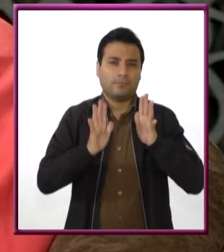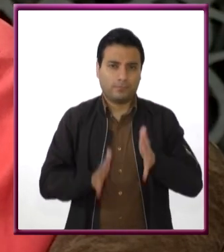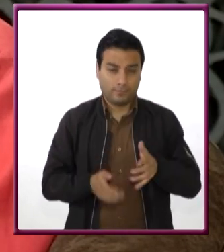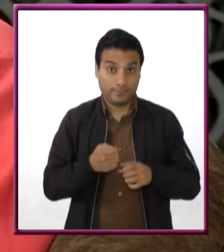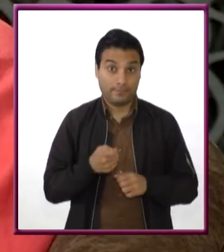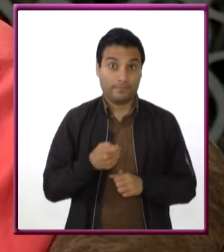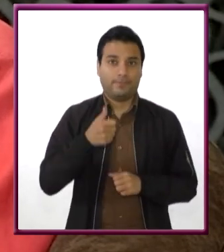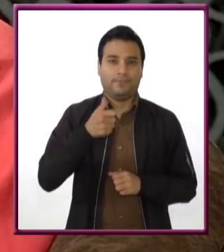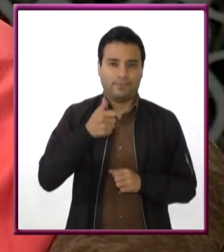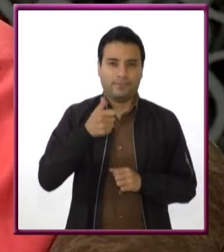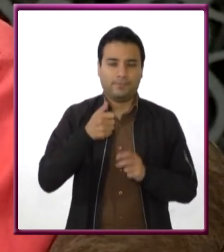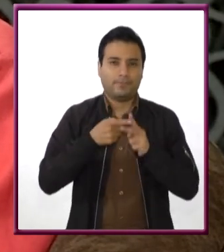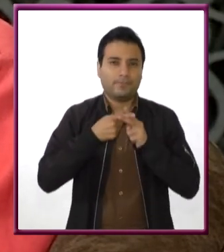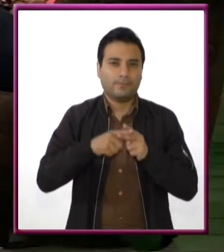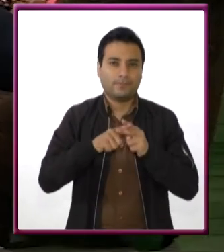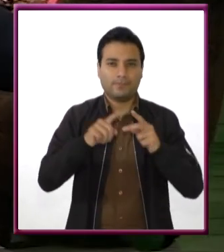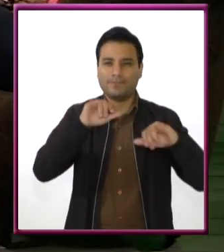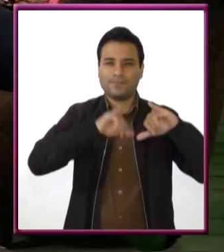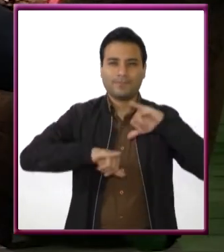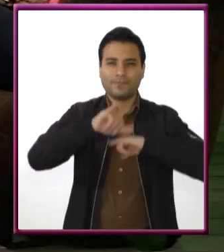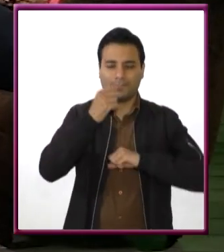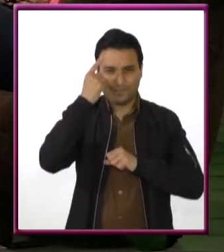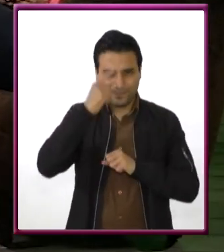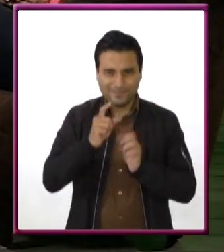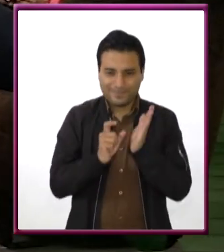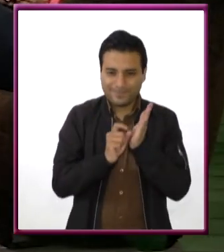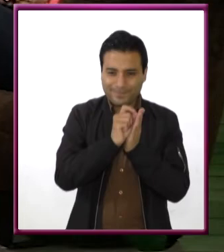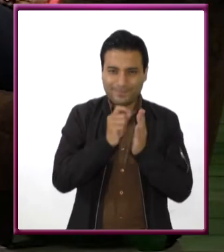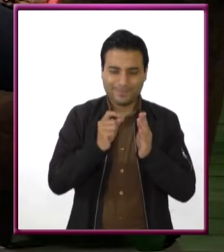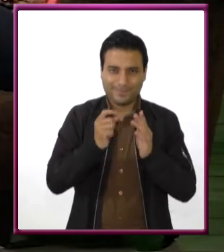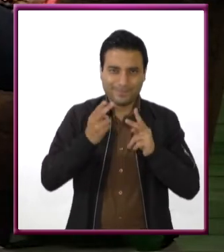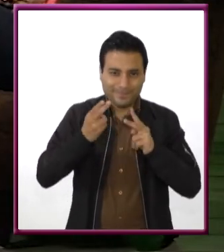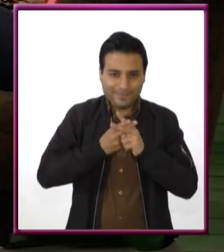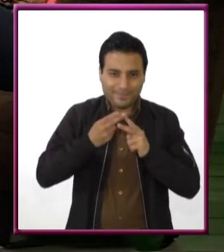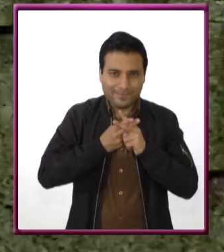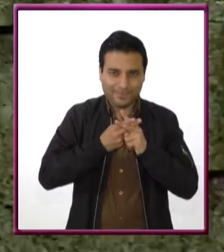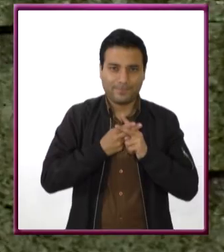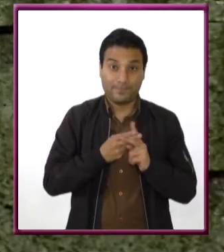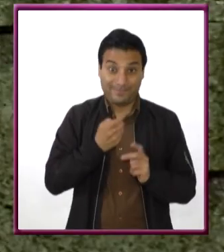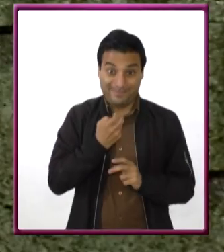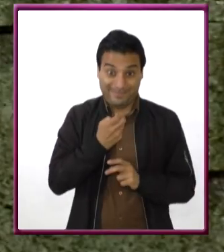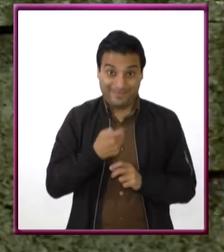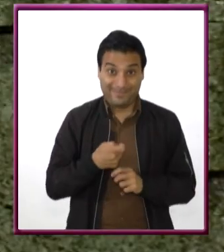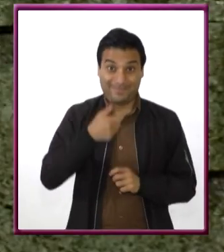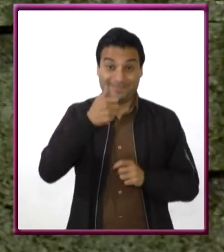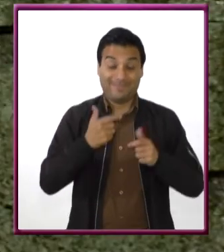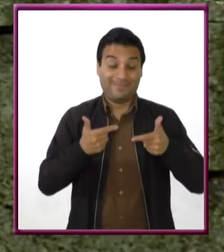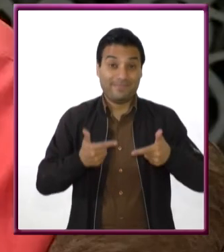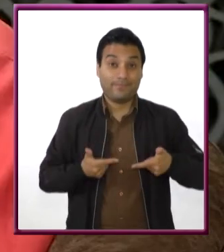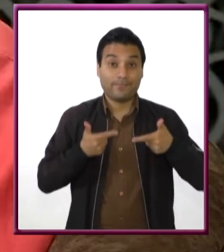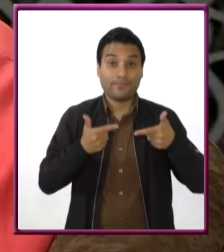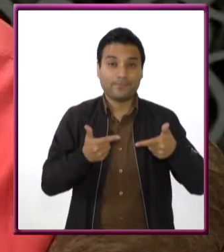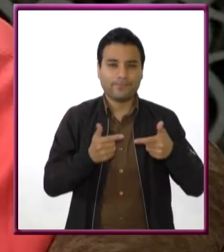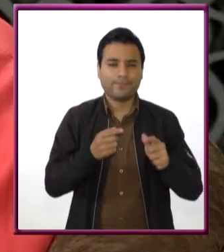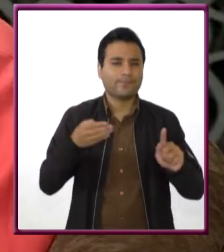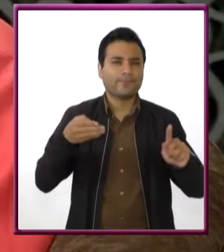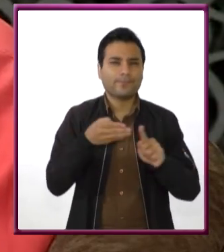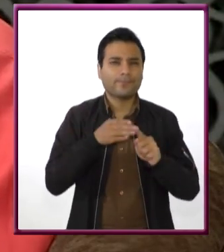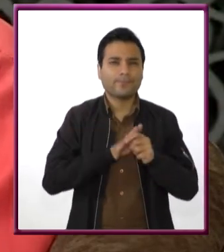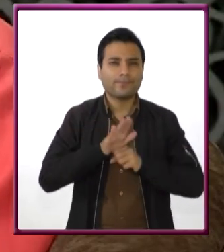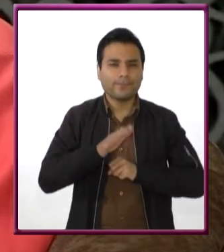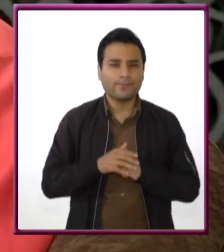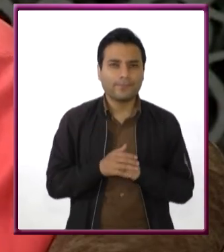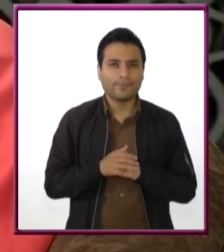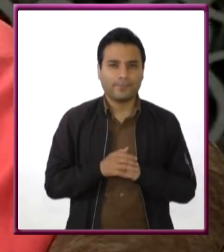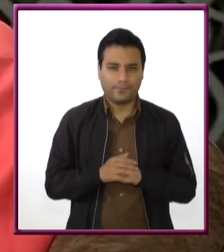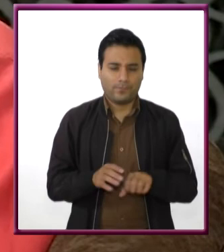primera generación de plaguicidas al planeta. Y la finalidad de esta primera generación era fundamentalmente